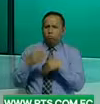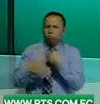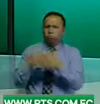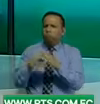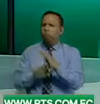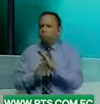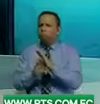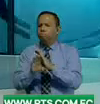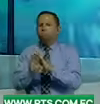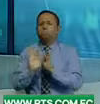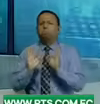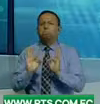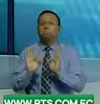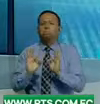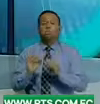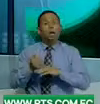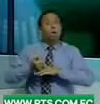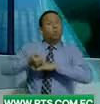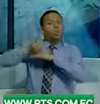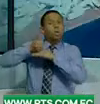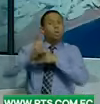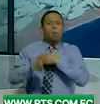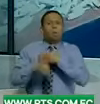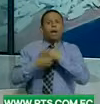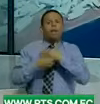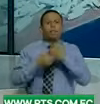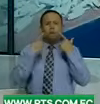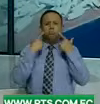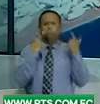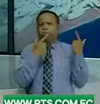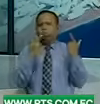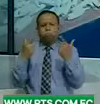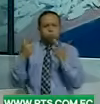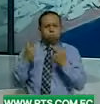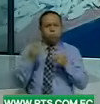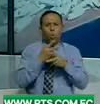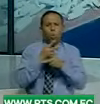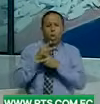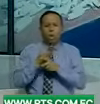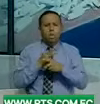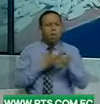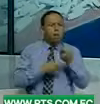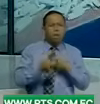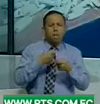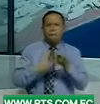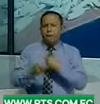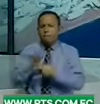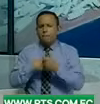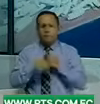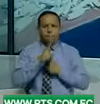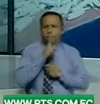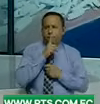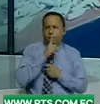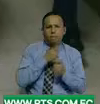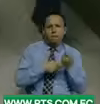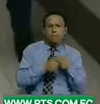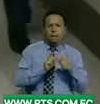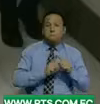las autoridades incrementan operativos de control para evitar la comercialización de pirotecnia ilegal.